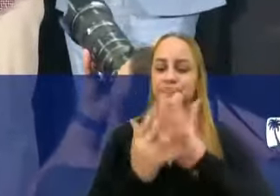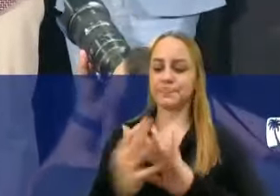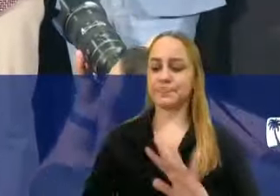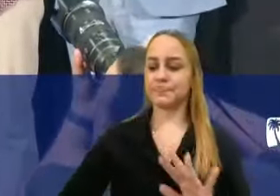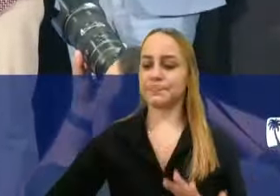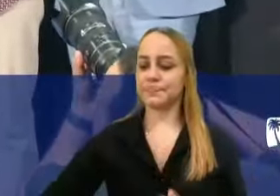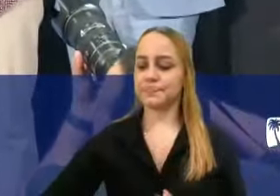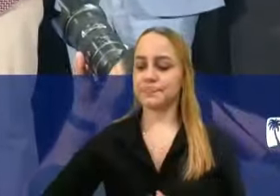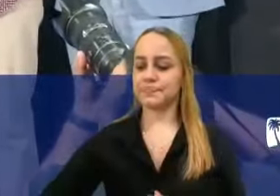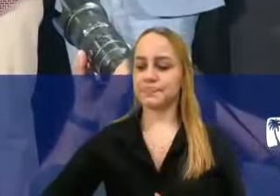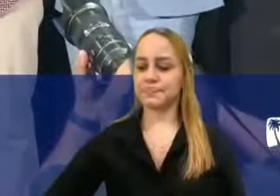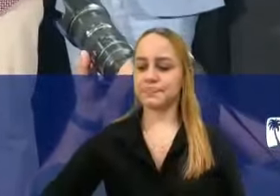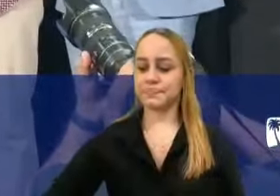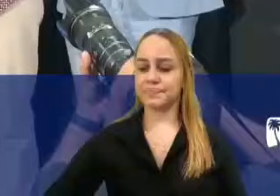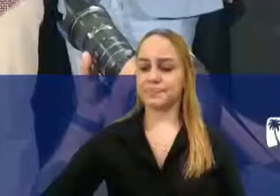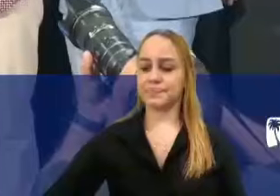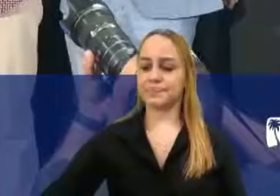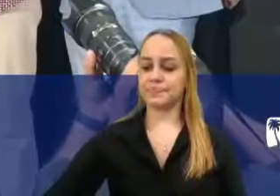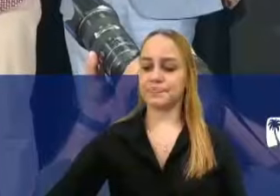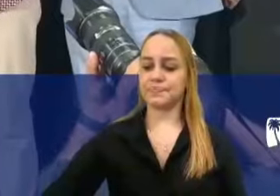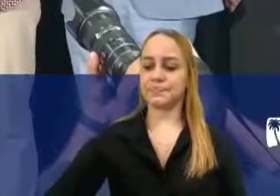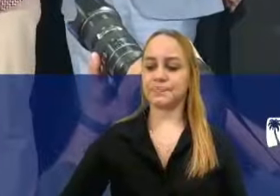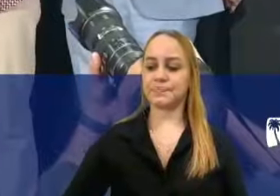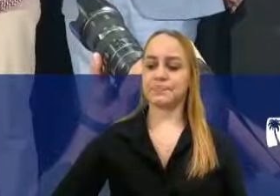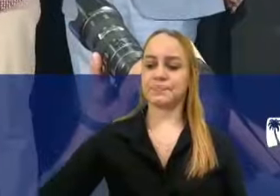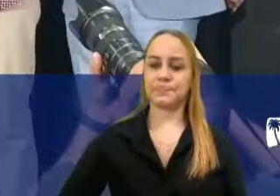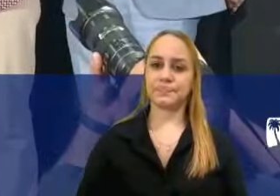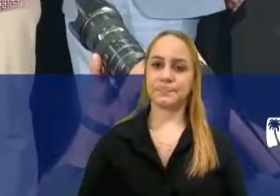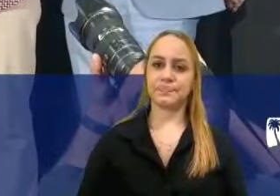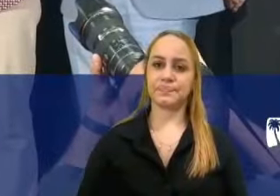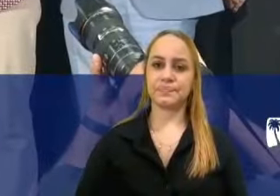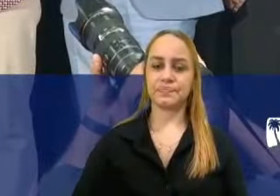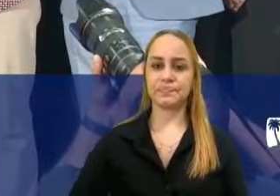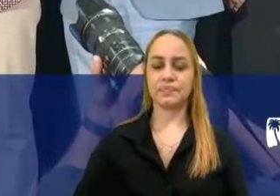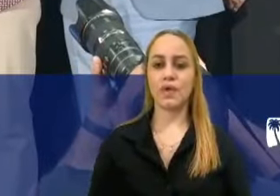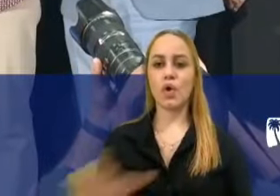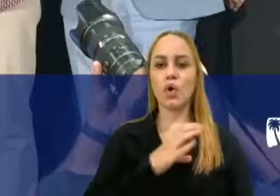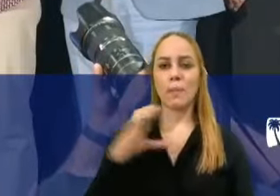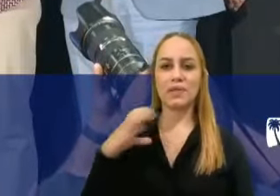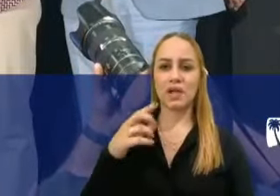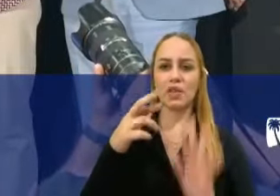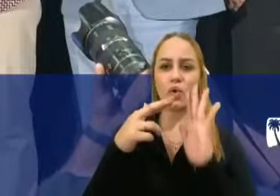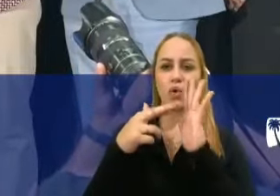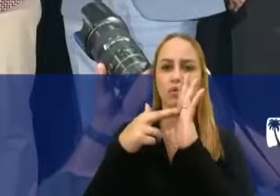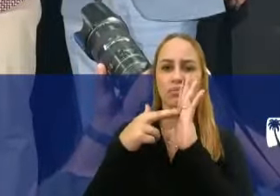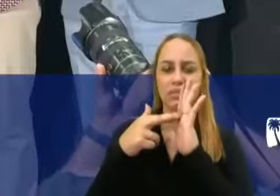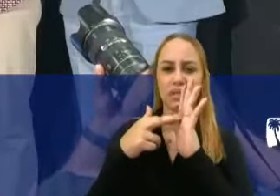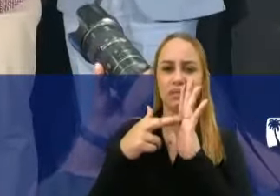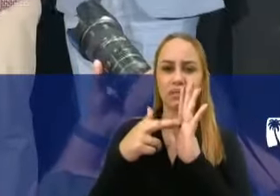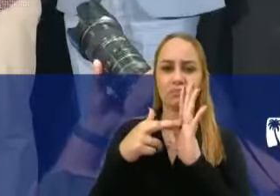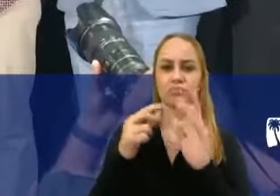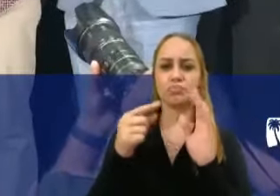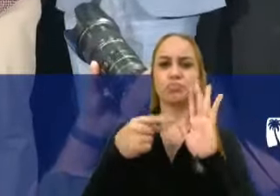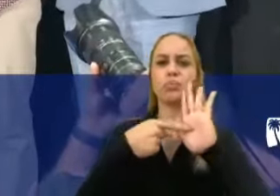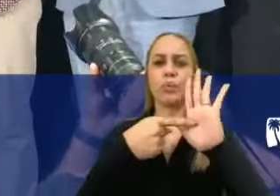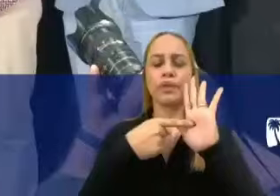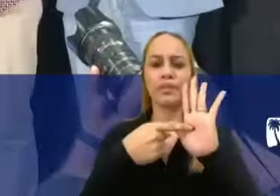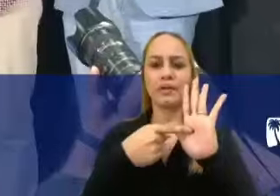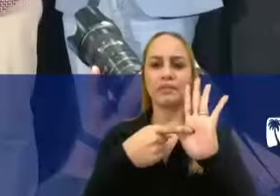felicidades y como portavoz alterno del senado de Puerto Rico el senador por San Juan Juan Óscar